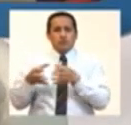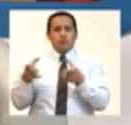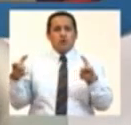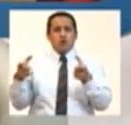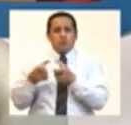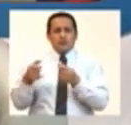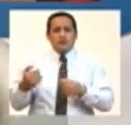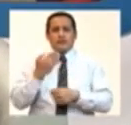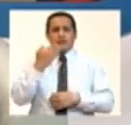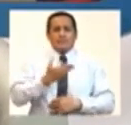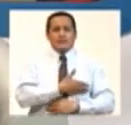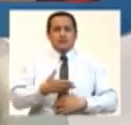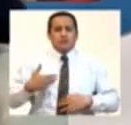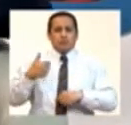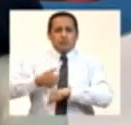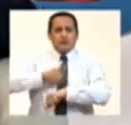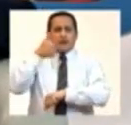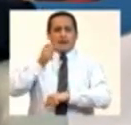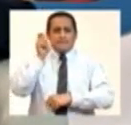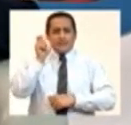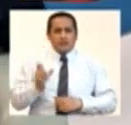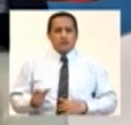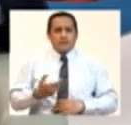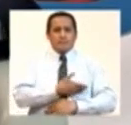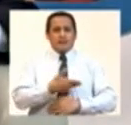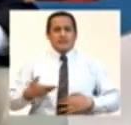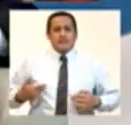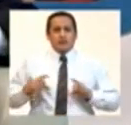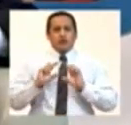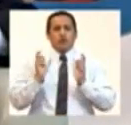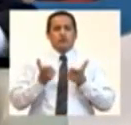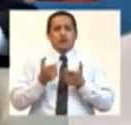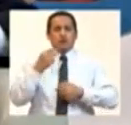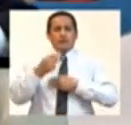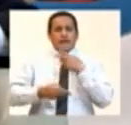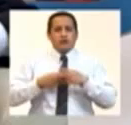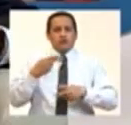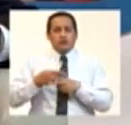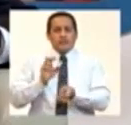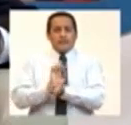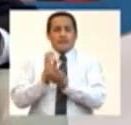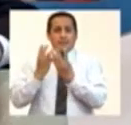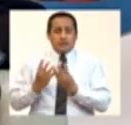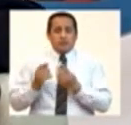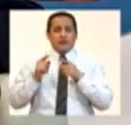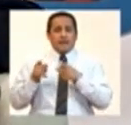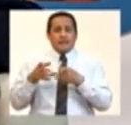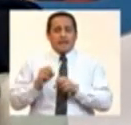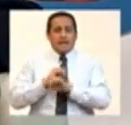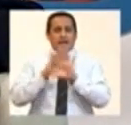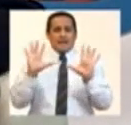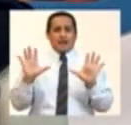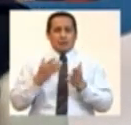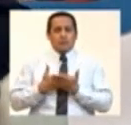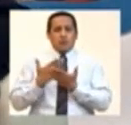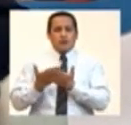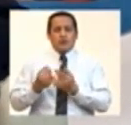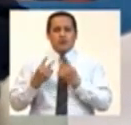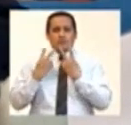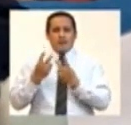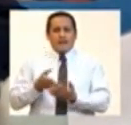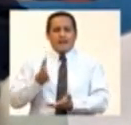un comité que está presidido por una autoridad civil que es el presidente del Consejo Nacional Penitenciario, cosa que lo deja muy